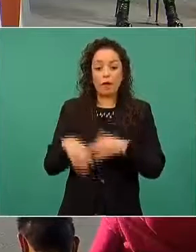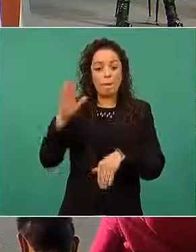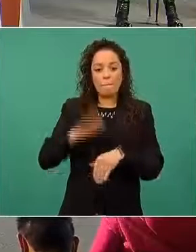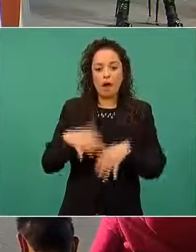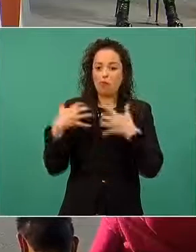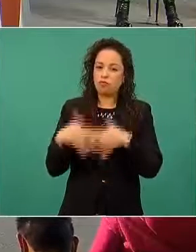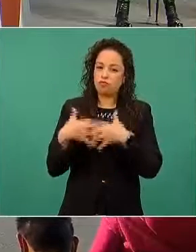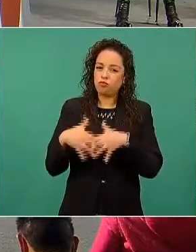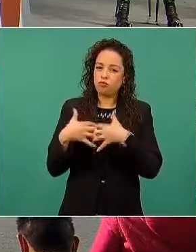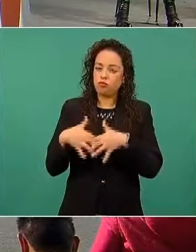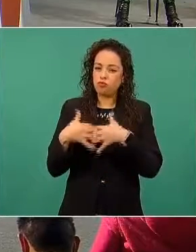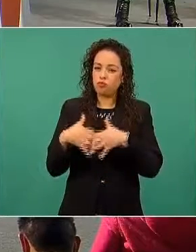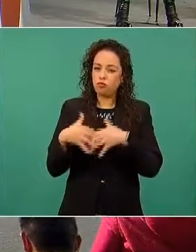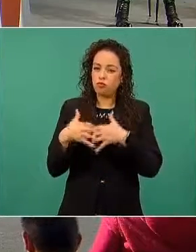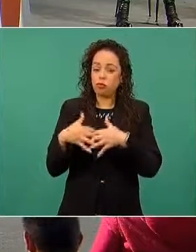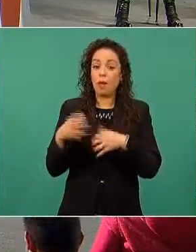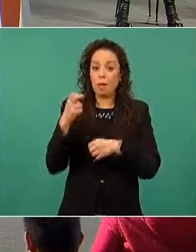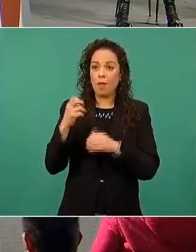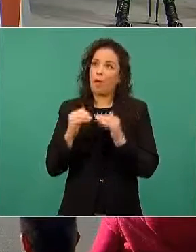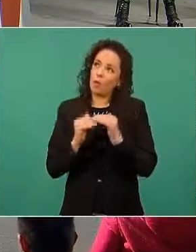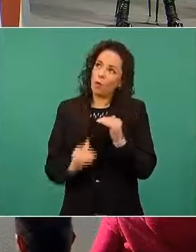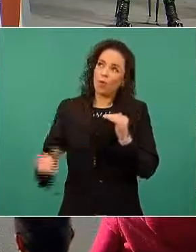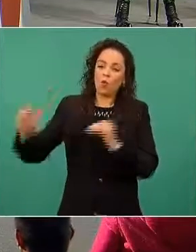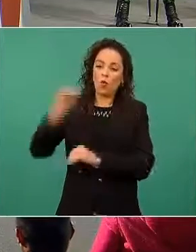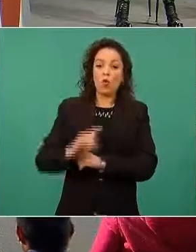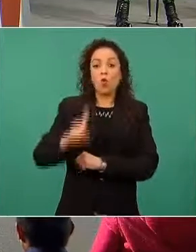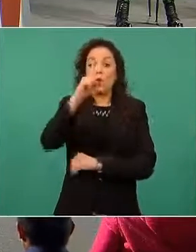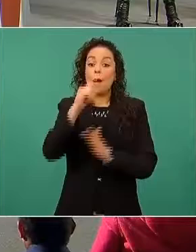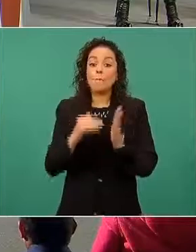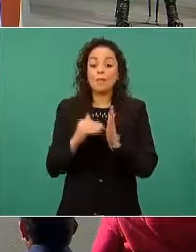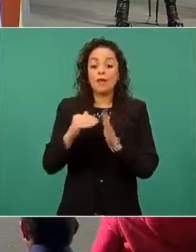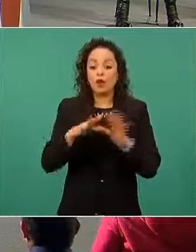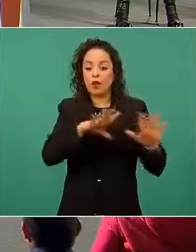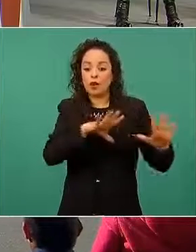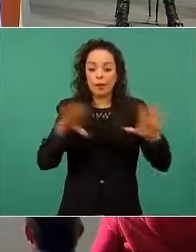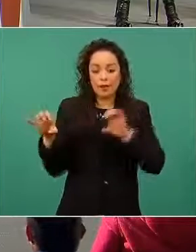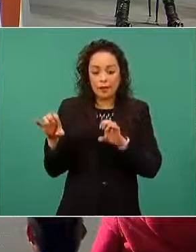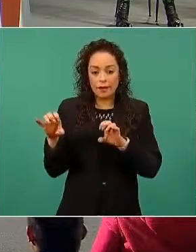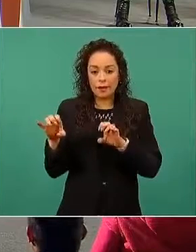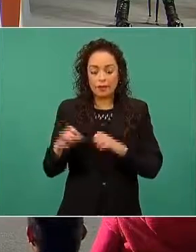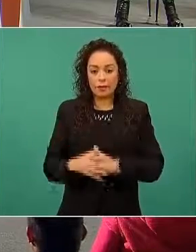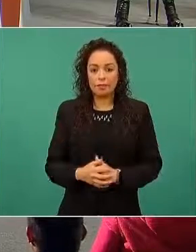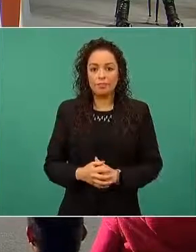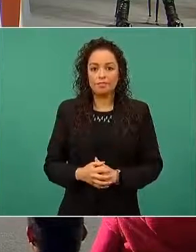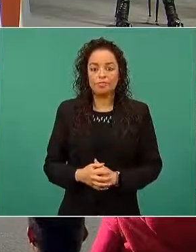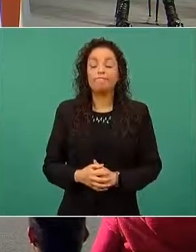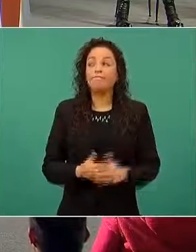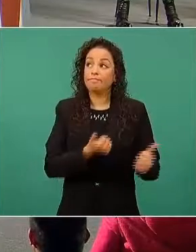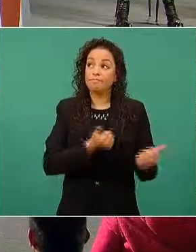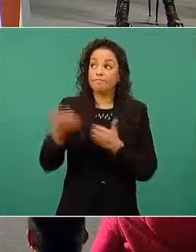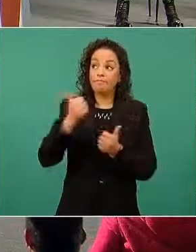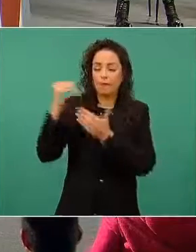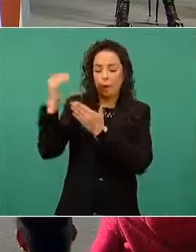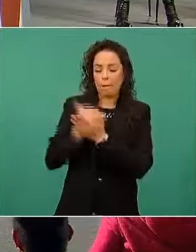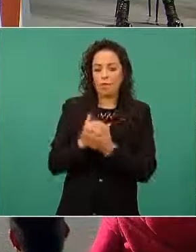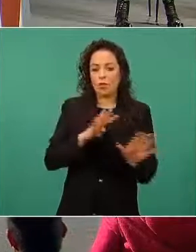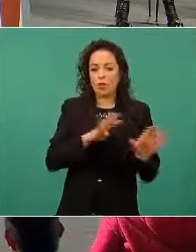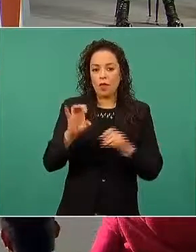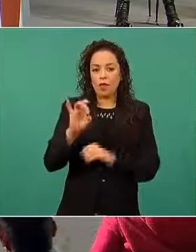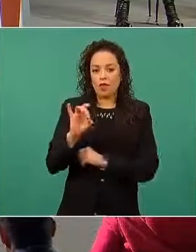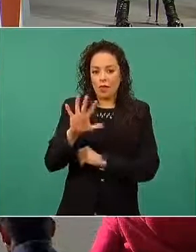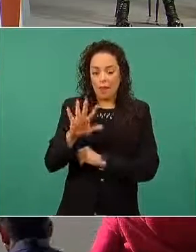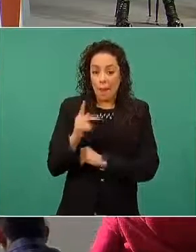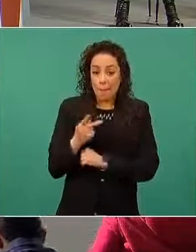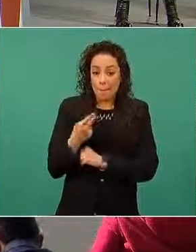entrar Deer Park y por eso nos vamos a 1.500.000 y la exportación se reduce a 435. Pero ya para